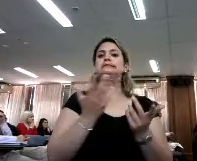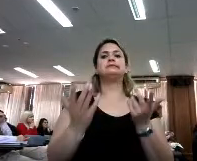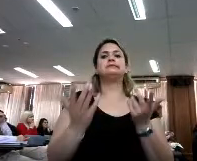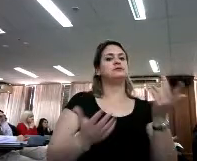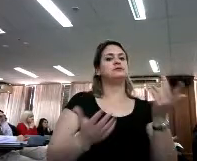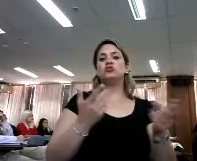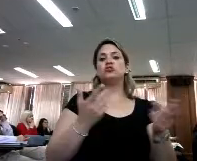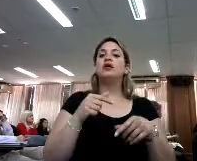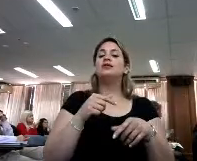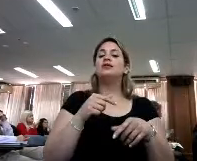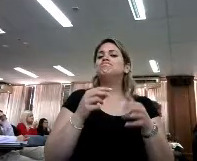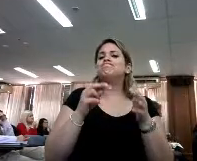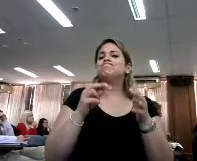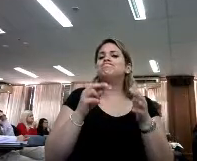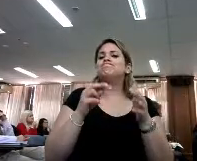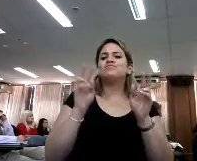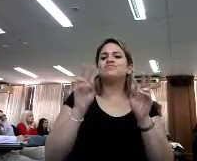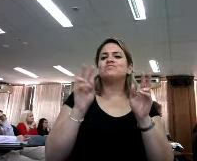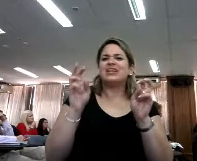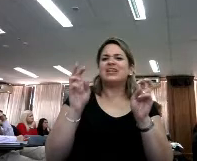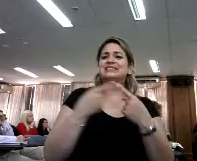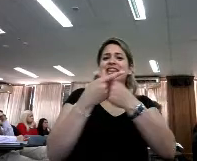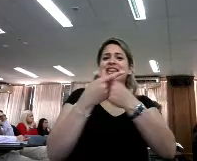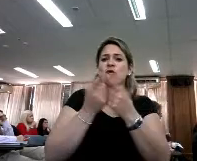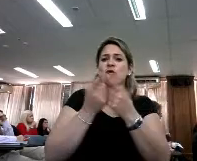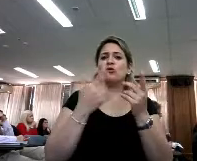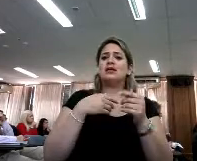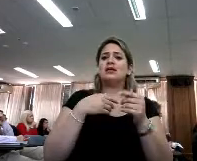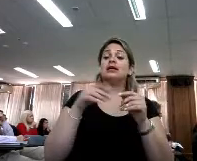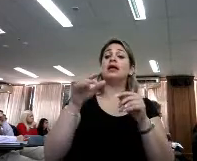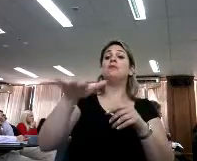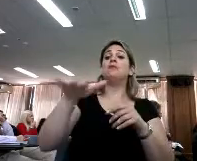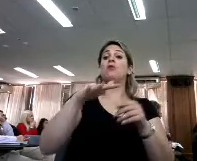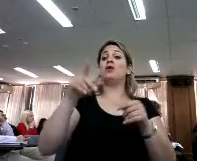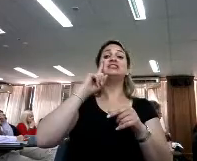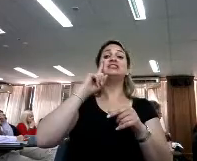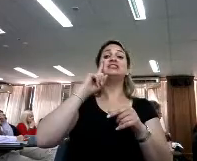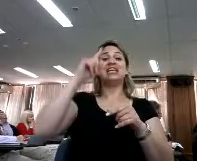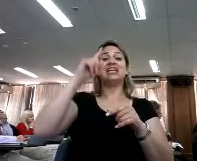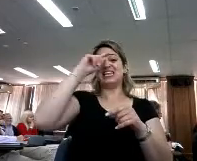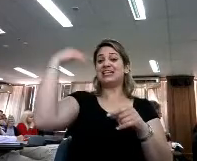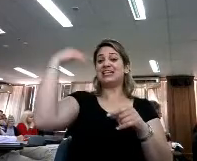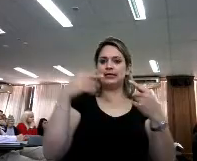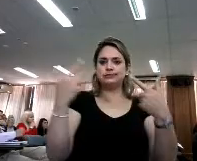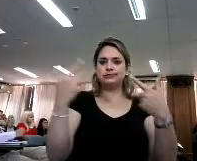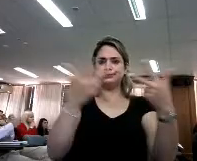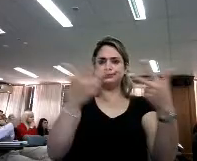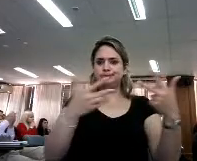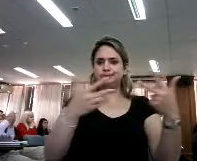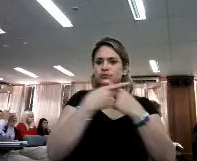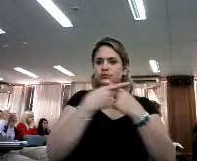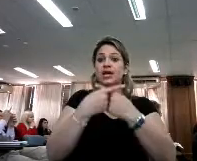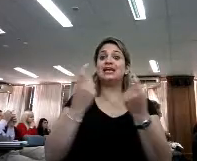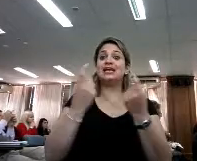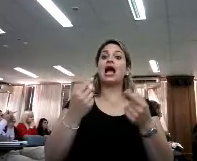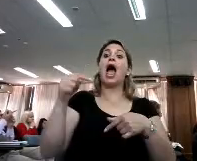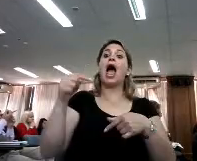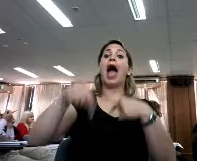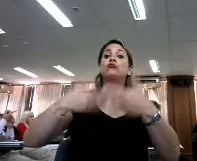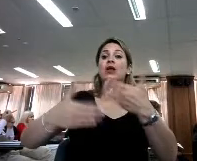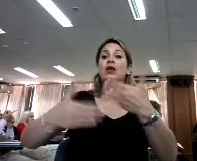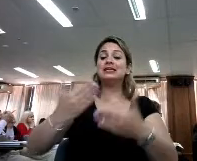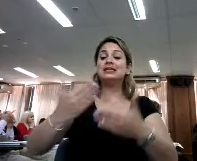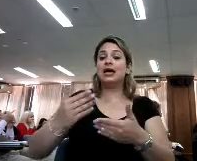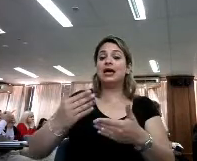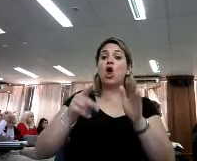situaciones efectivamente que se están discutiendo en foros internacionales donde nos permiten, entre otras, actualizar y generar normas tipo